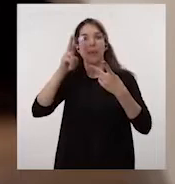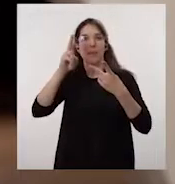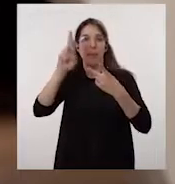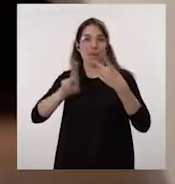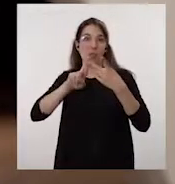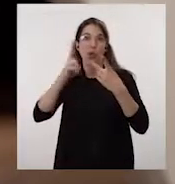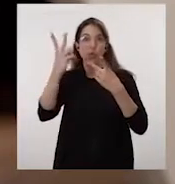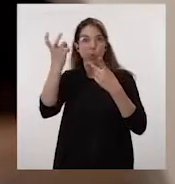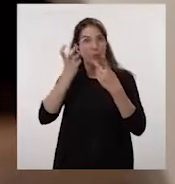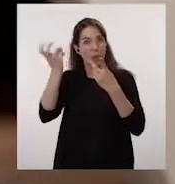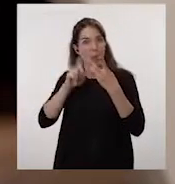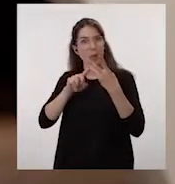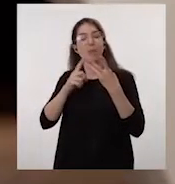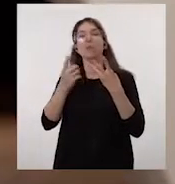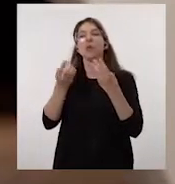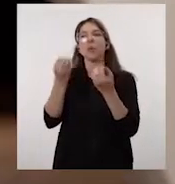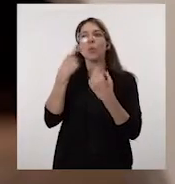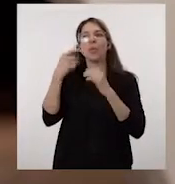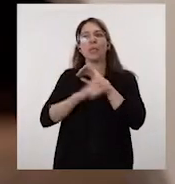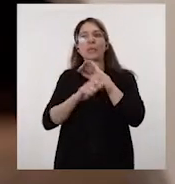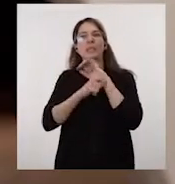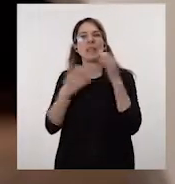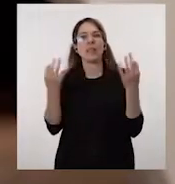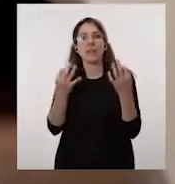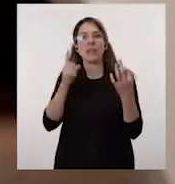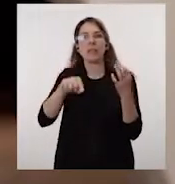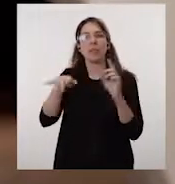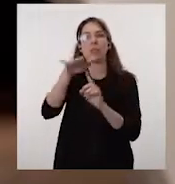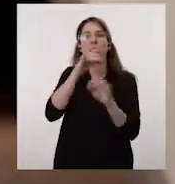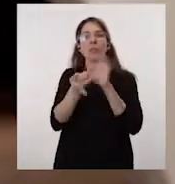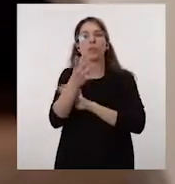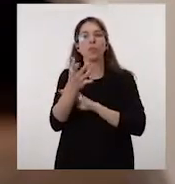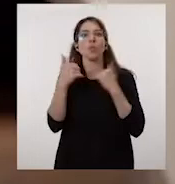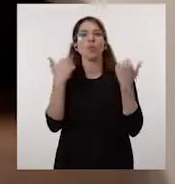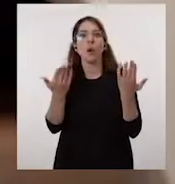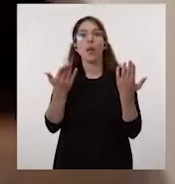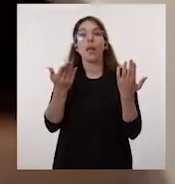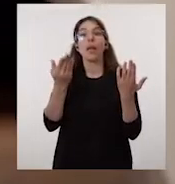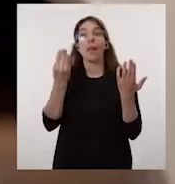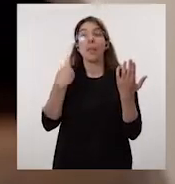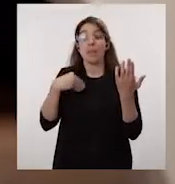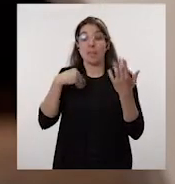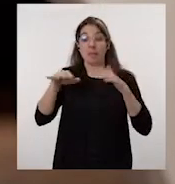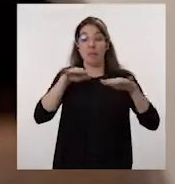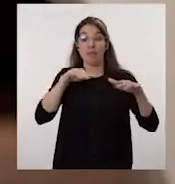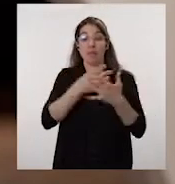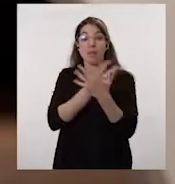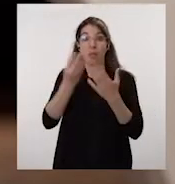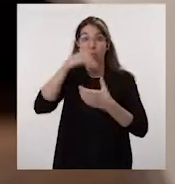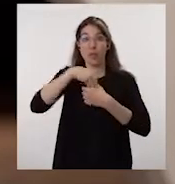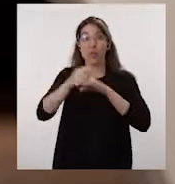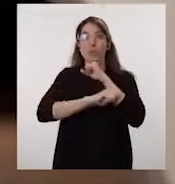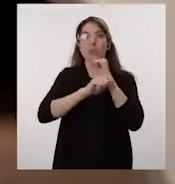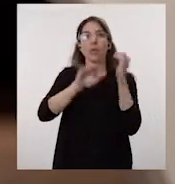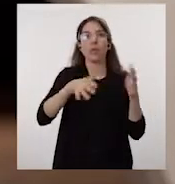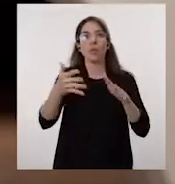contaron en qué consistía esa estrategia el por qué es decir el contexto en el que surgía y cómo se iban a implementar las 18 acciones que